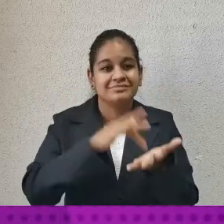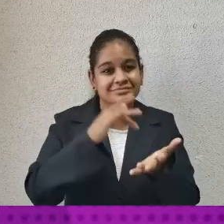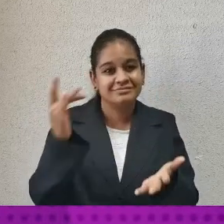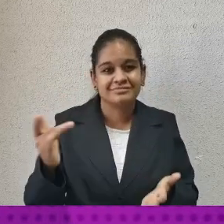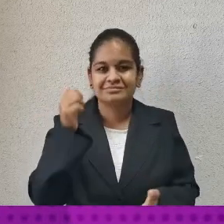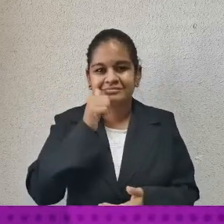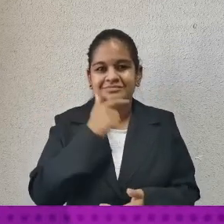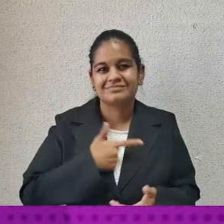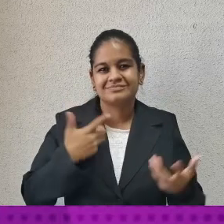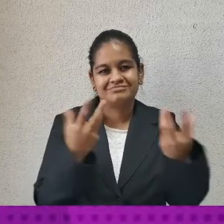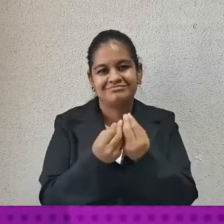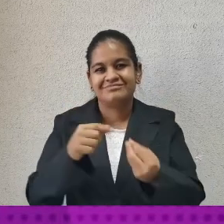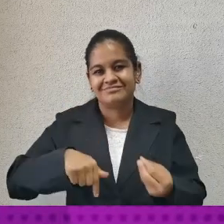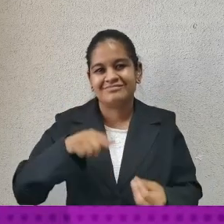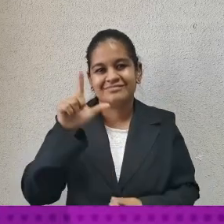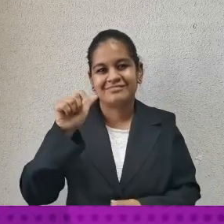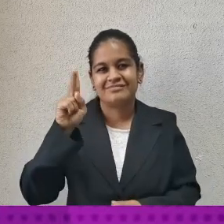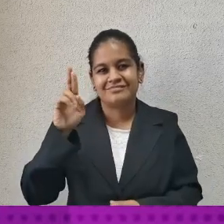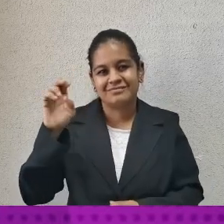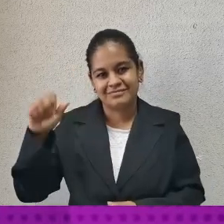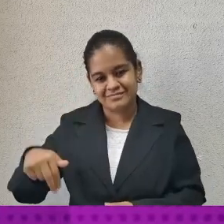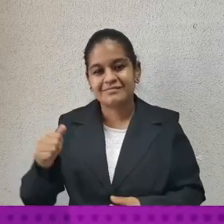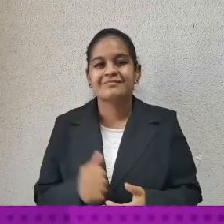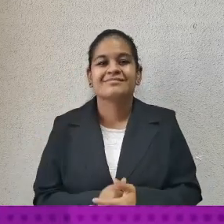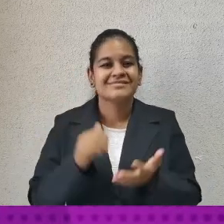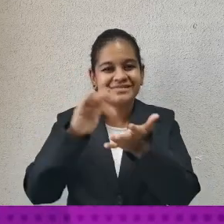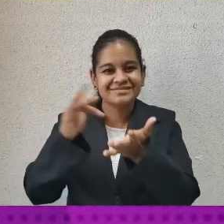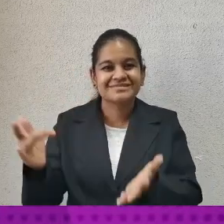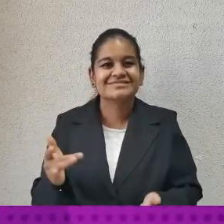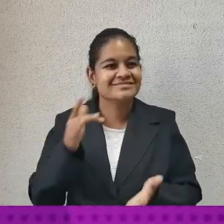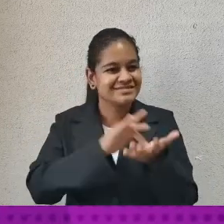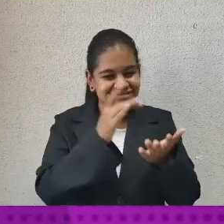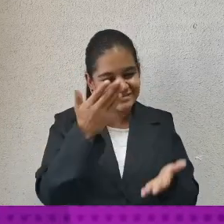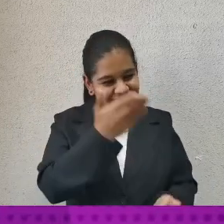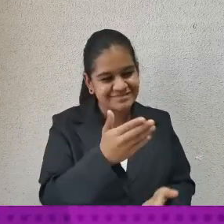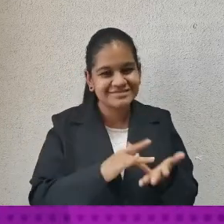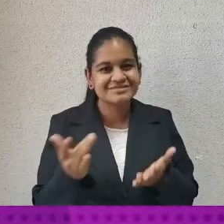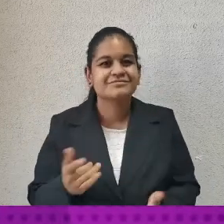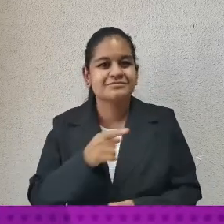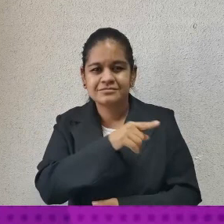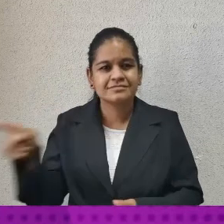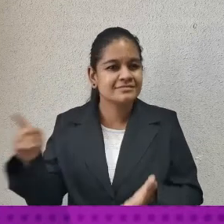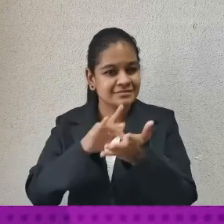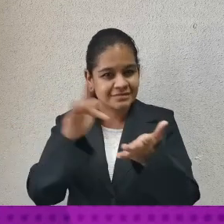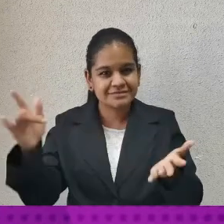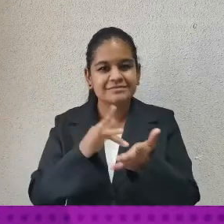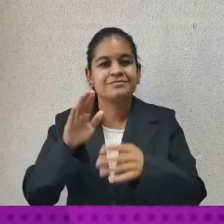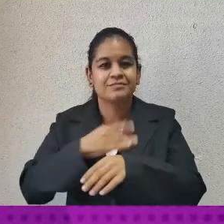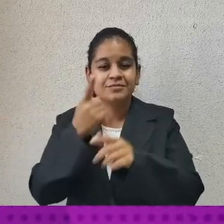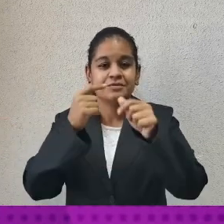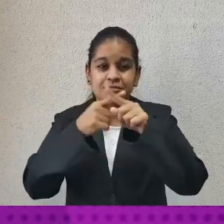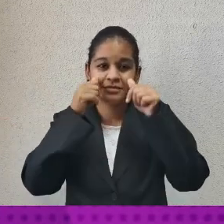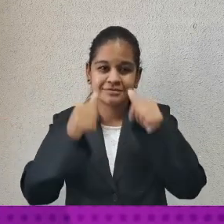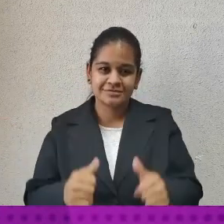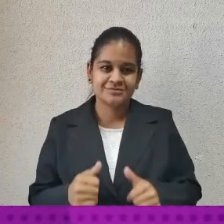muchísimas gracias. Siempre un placer tenerlo aquí con nosotros en La Urna. Muchas gracias. Al contrario, muchísimas gracias a usted, gracias también a las personas que nos